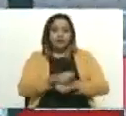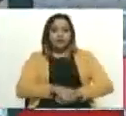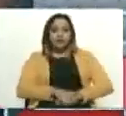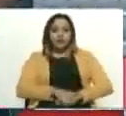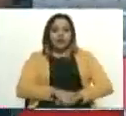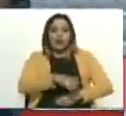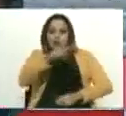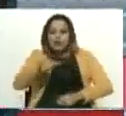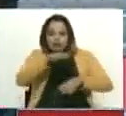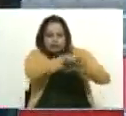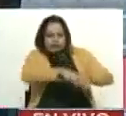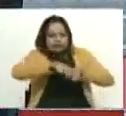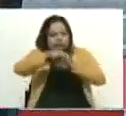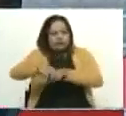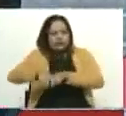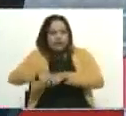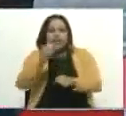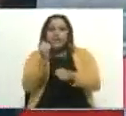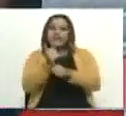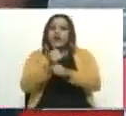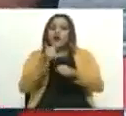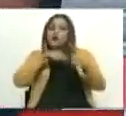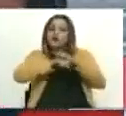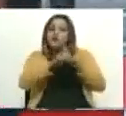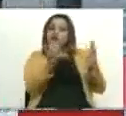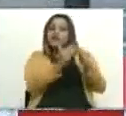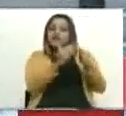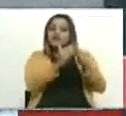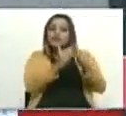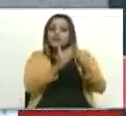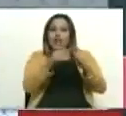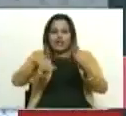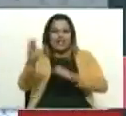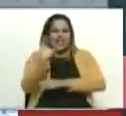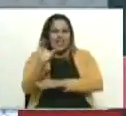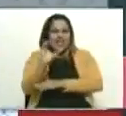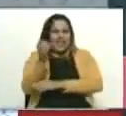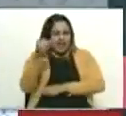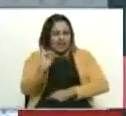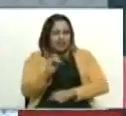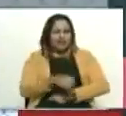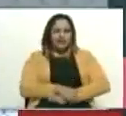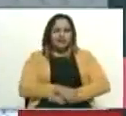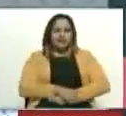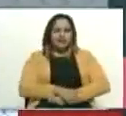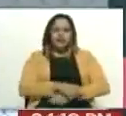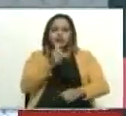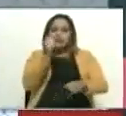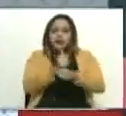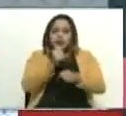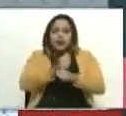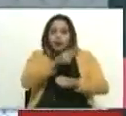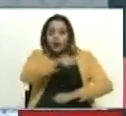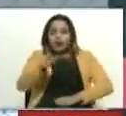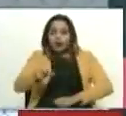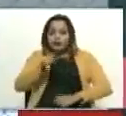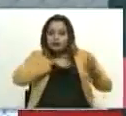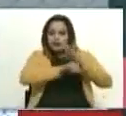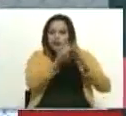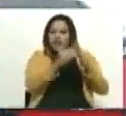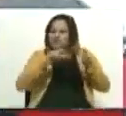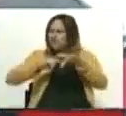trabajadores agrícolas, para los trabajadores domésticos. Aquí en Caracas, si algo hay, son trabajadores domésticos. ¿A qué nos referimos con el